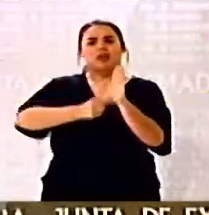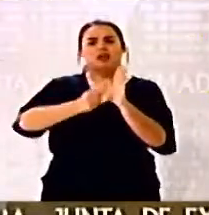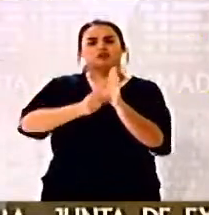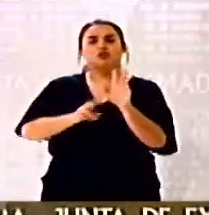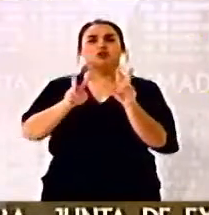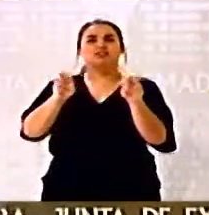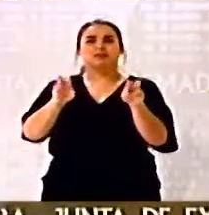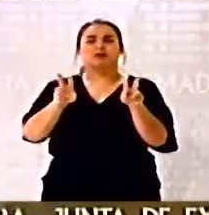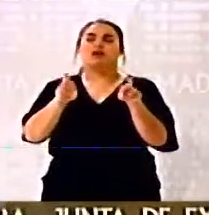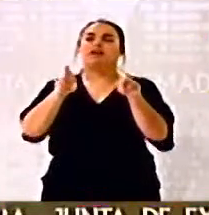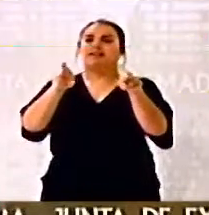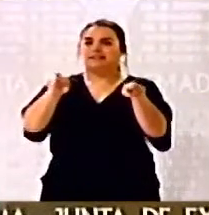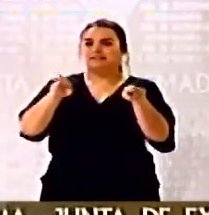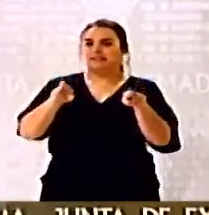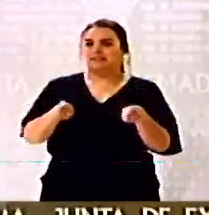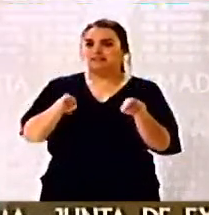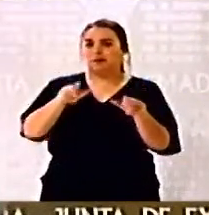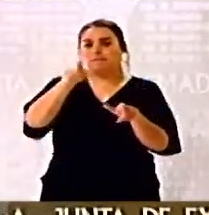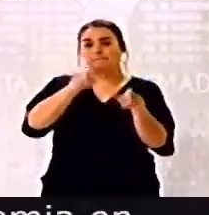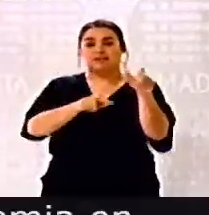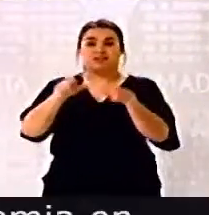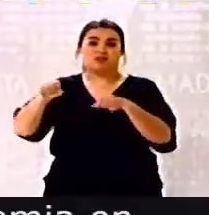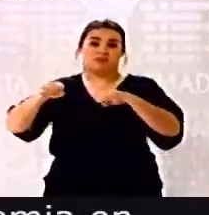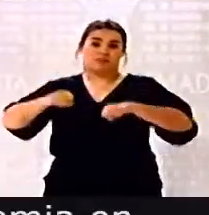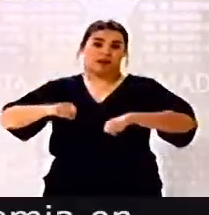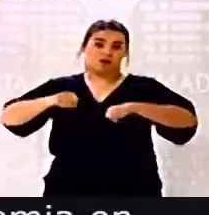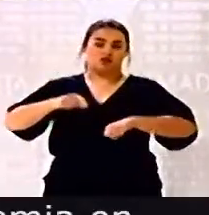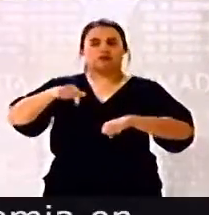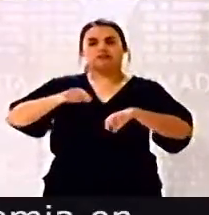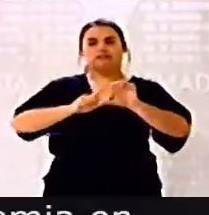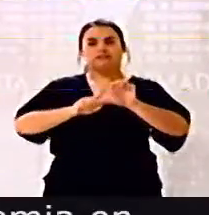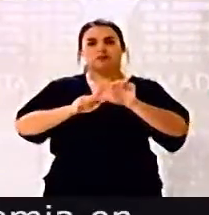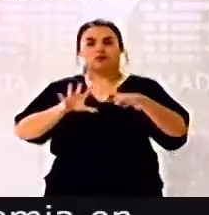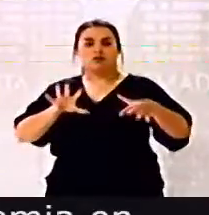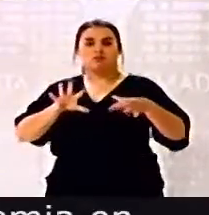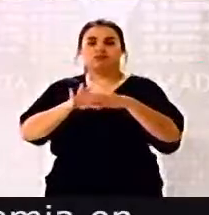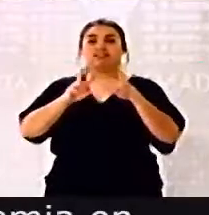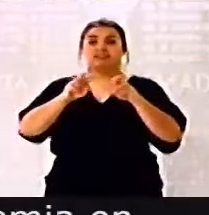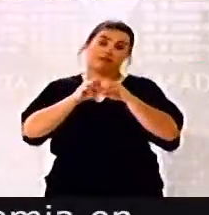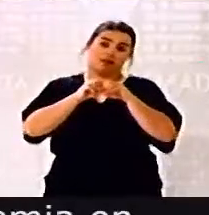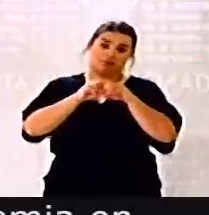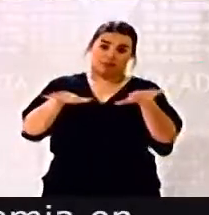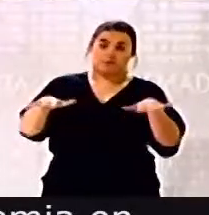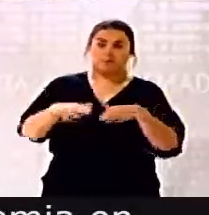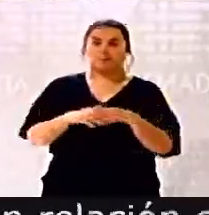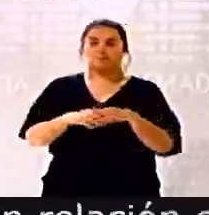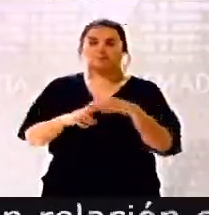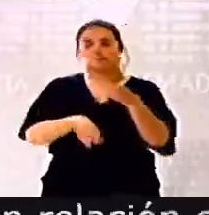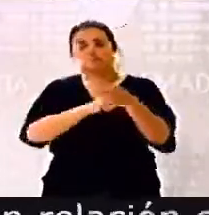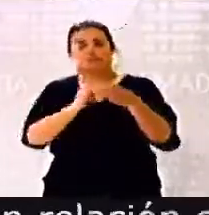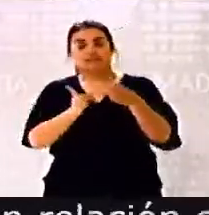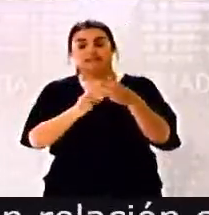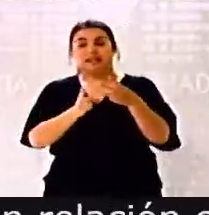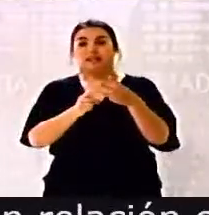a las residencias de las personas de edad en Extremadura en relación con la pandemia. Y, en tercer lugar,